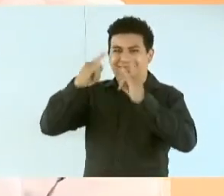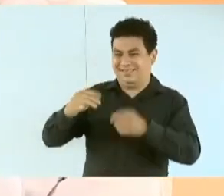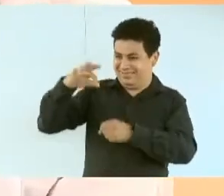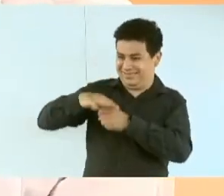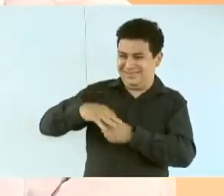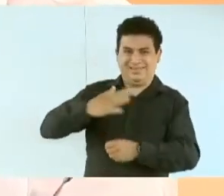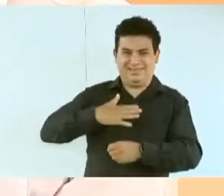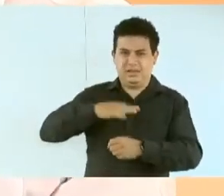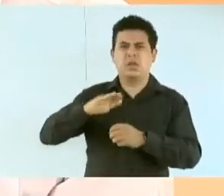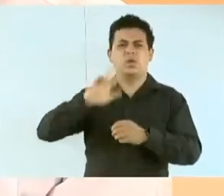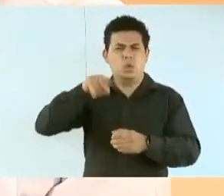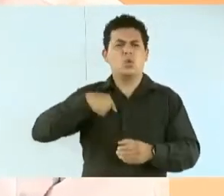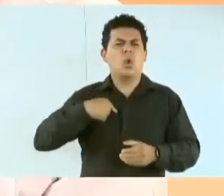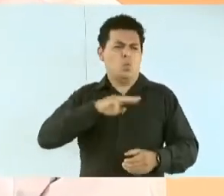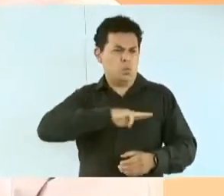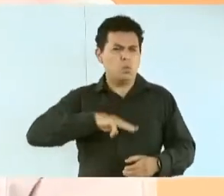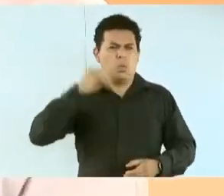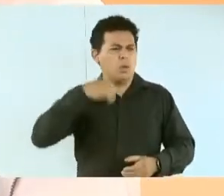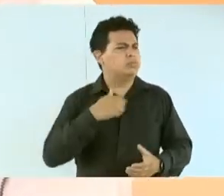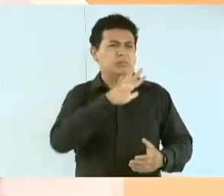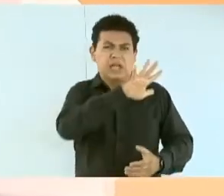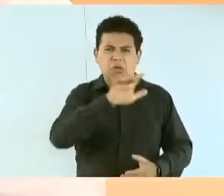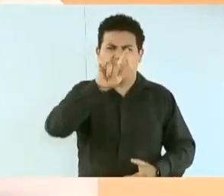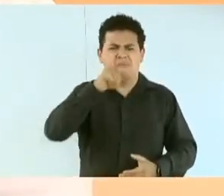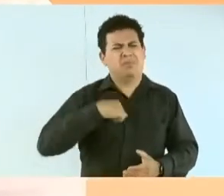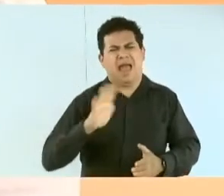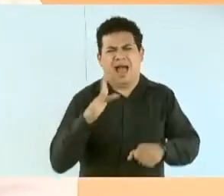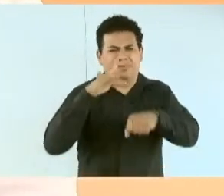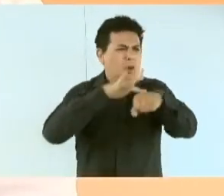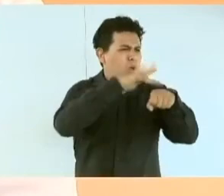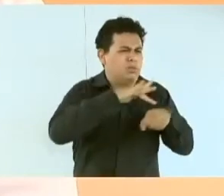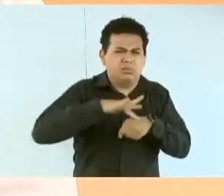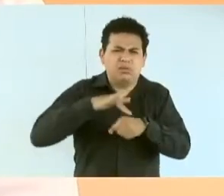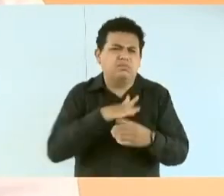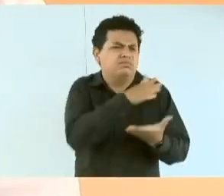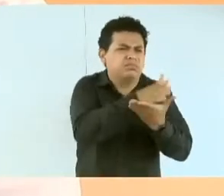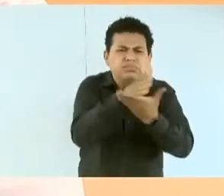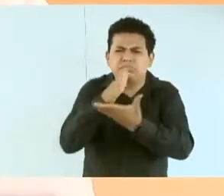conozco todos los municipios de Oaxaca, los 570,